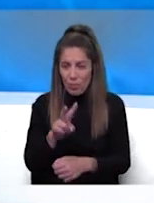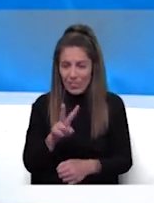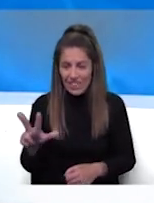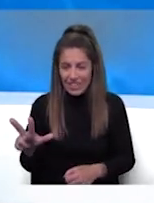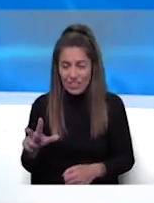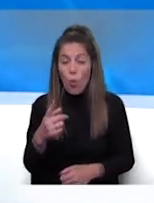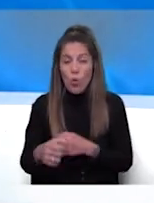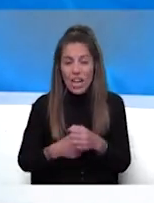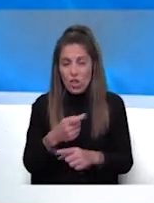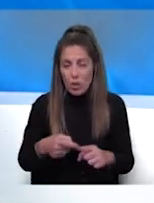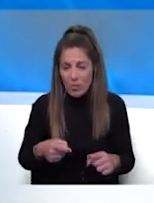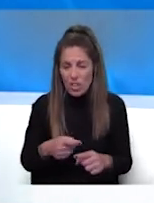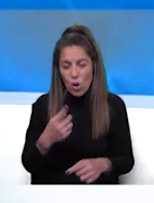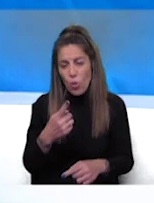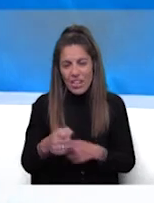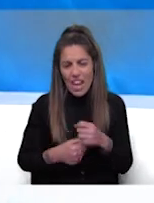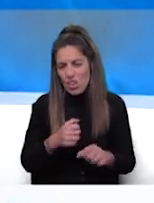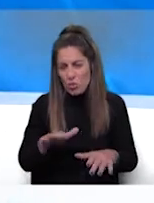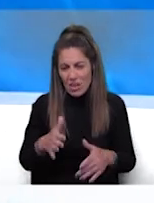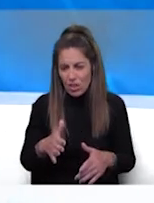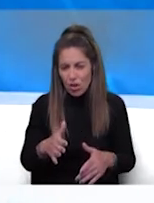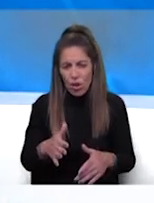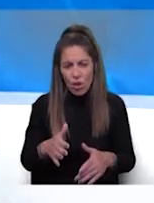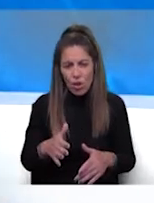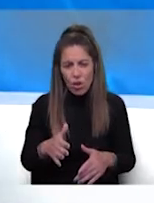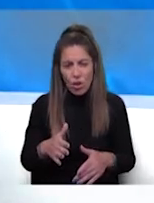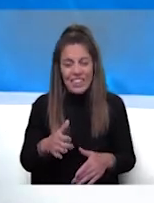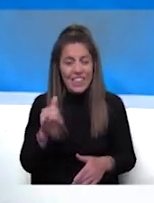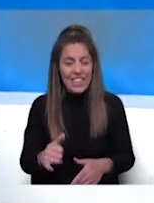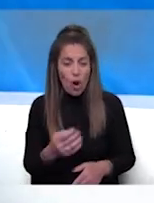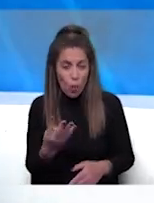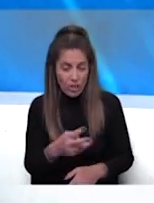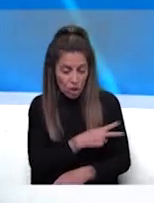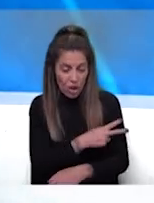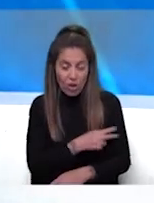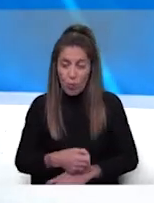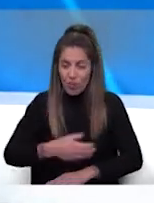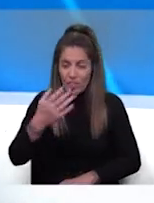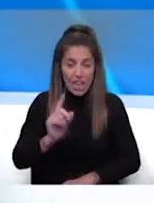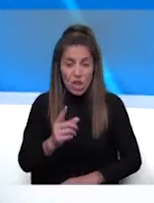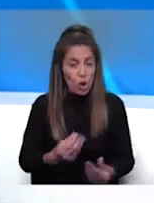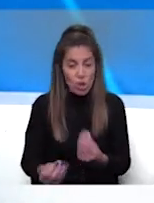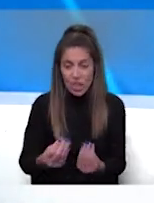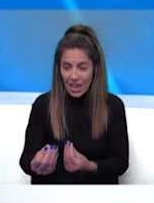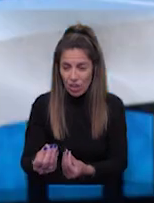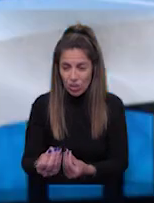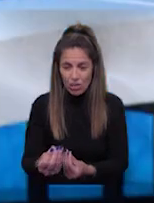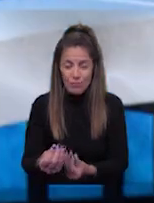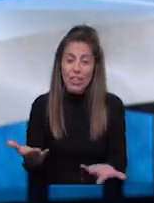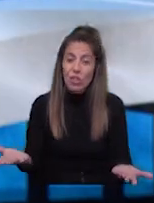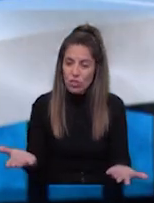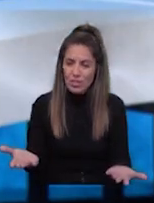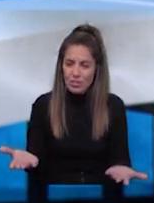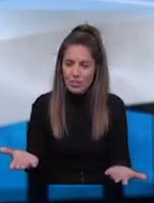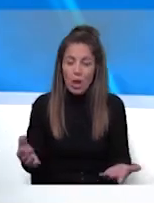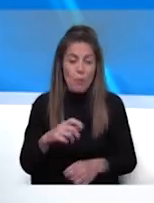1 de enero de 2023. Hubo un año y medio, o un año y pico, no, un año y medio, donde tenían cuatro cargos profesionales y no lo llenaron. Entonces,